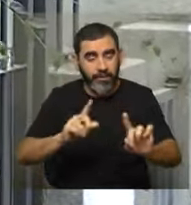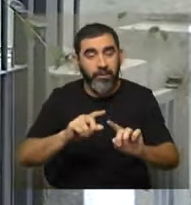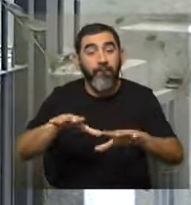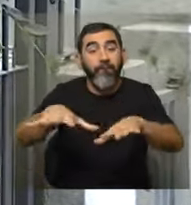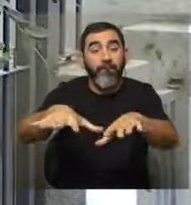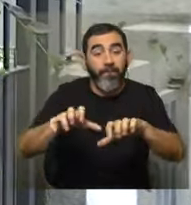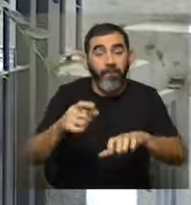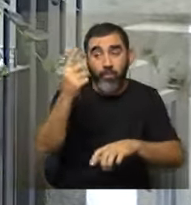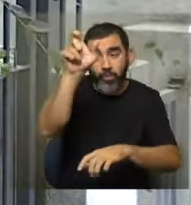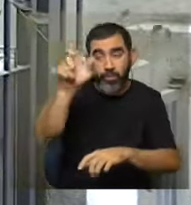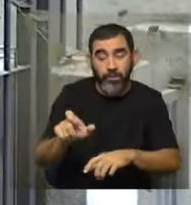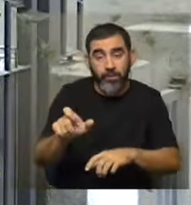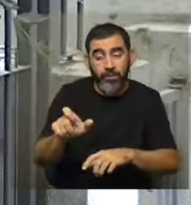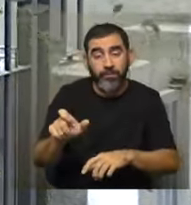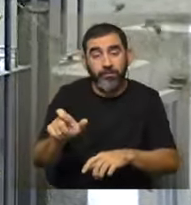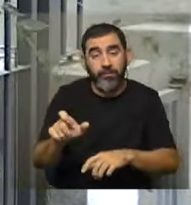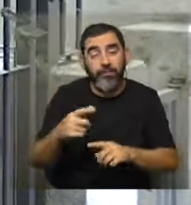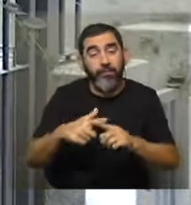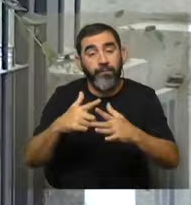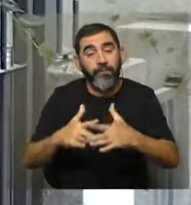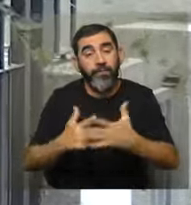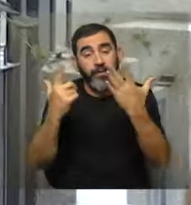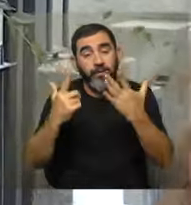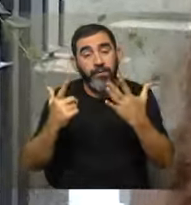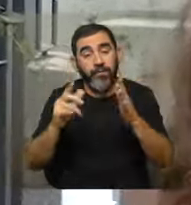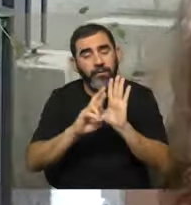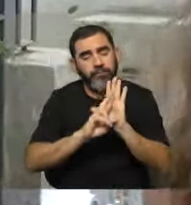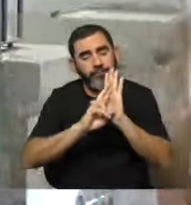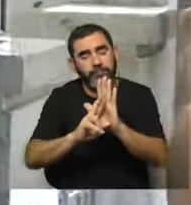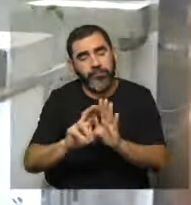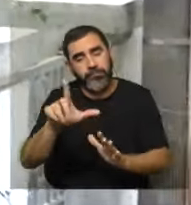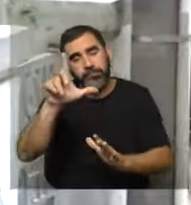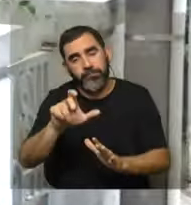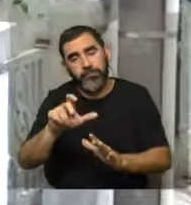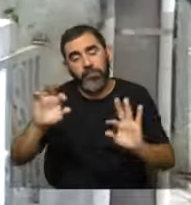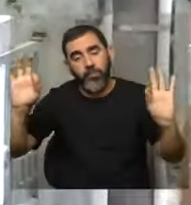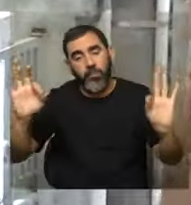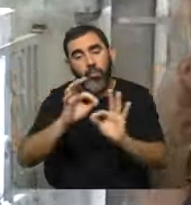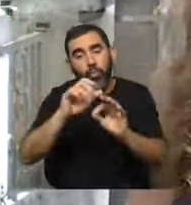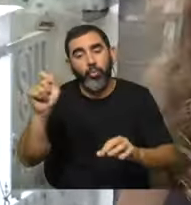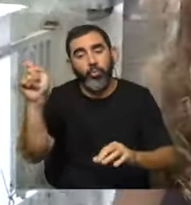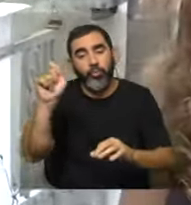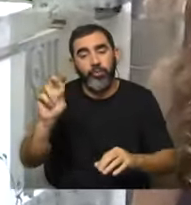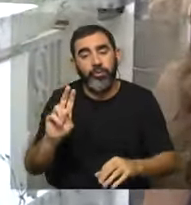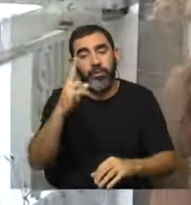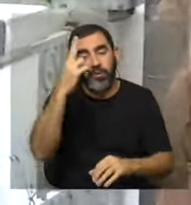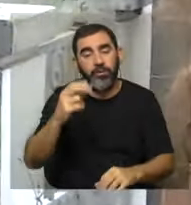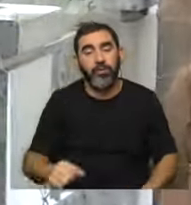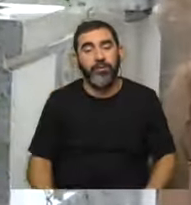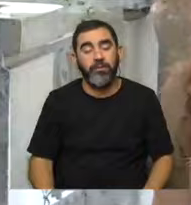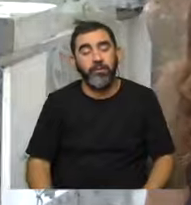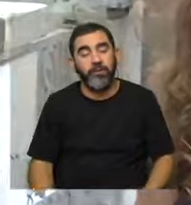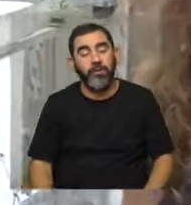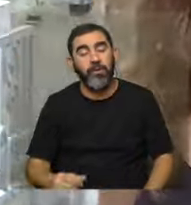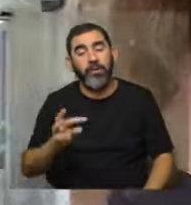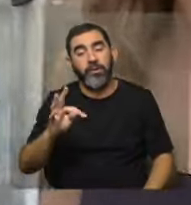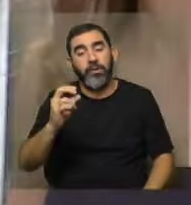una de las protagonistas de estos festejos estoy hablando con una referente sin duda de la música popular uruguaya asociada mucho al